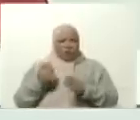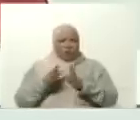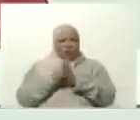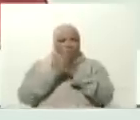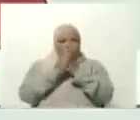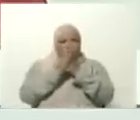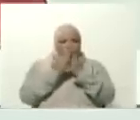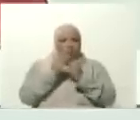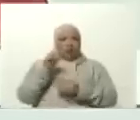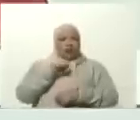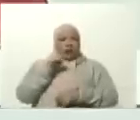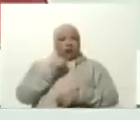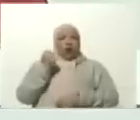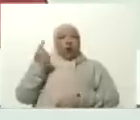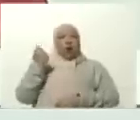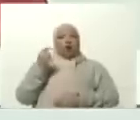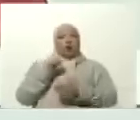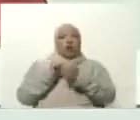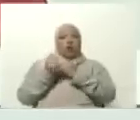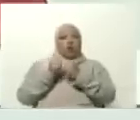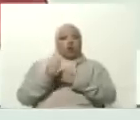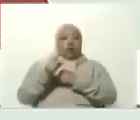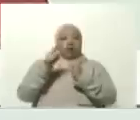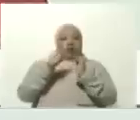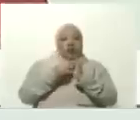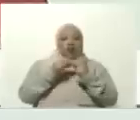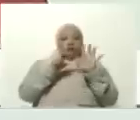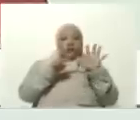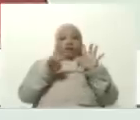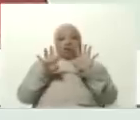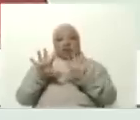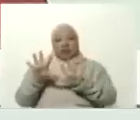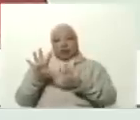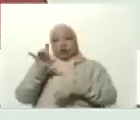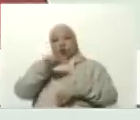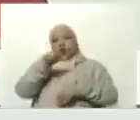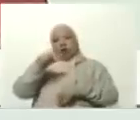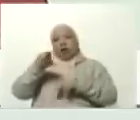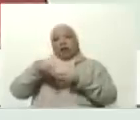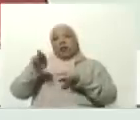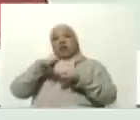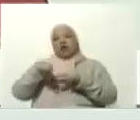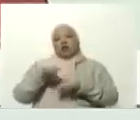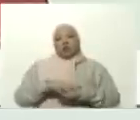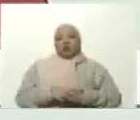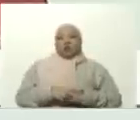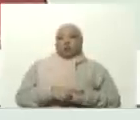Hay 11 deportes, 165 niños y niñas van en 11 deportes.